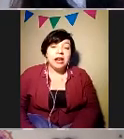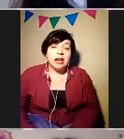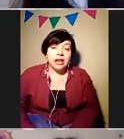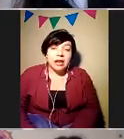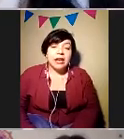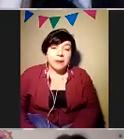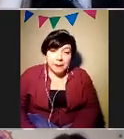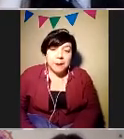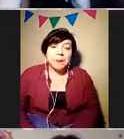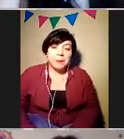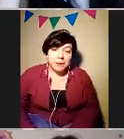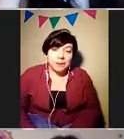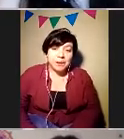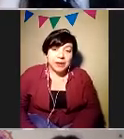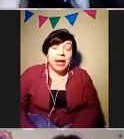hecho,